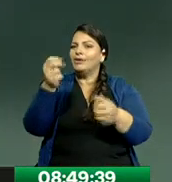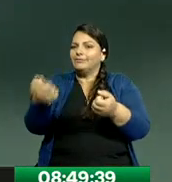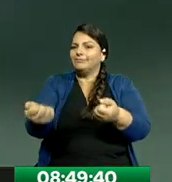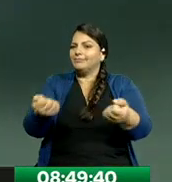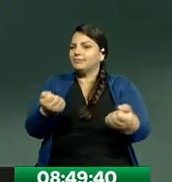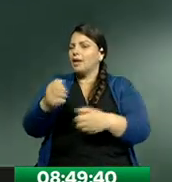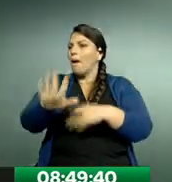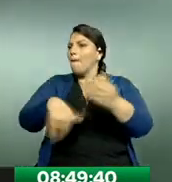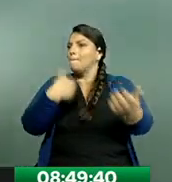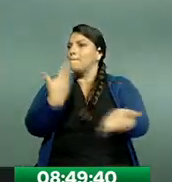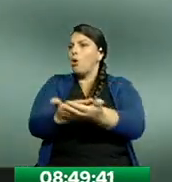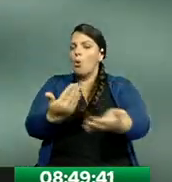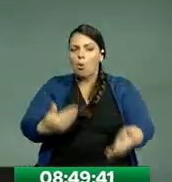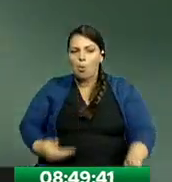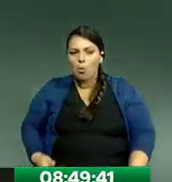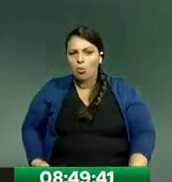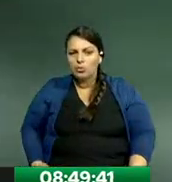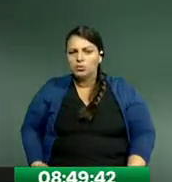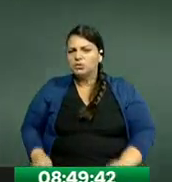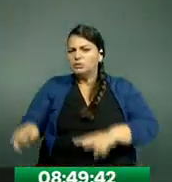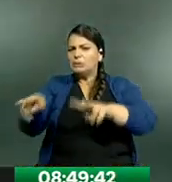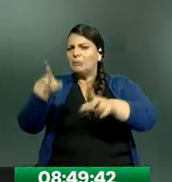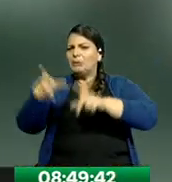Lamentablemente, este es el país en el que vivimos.